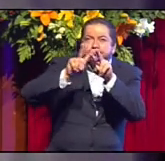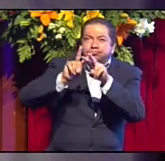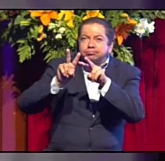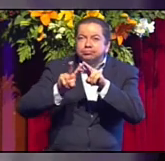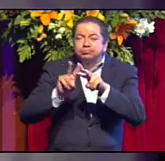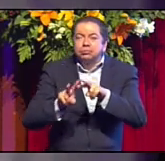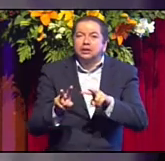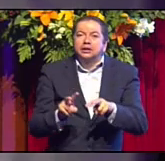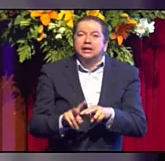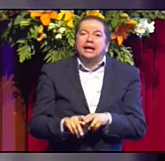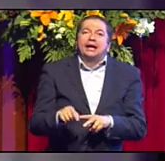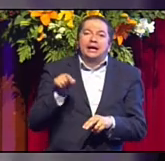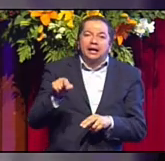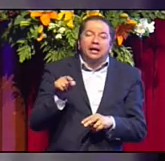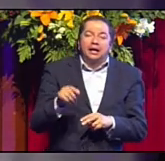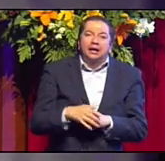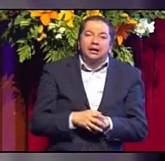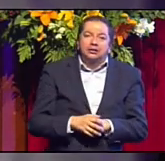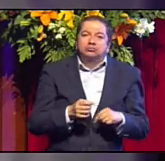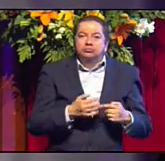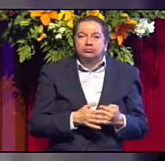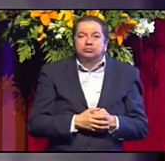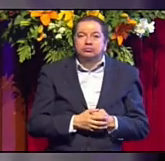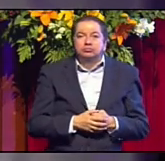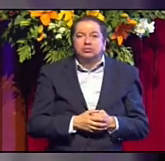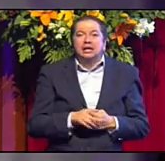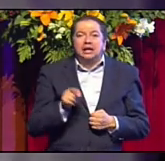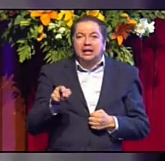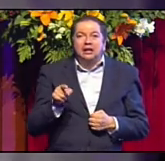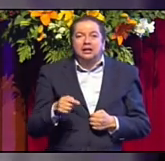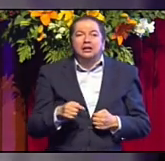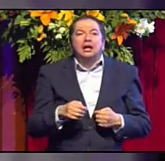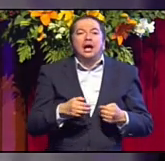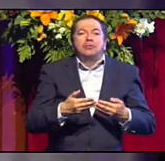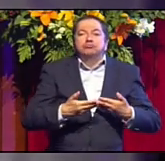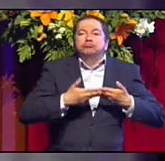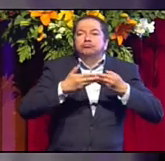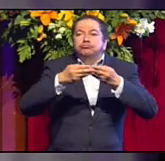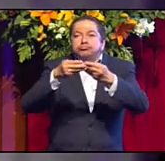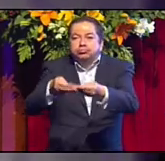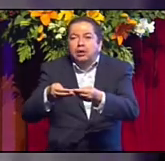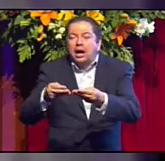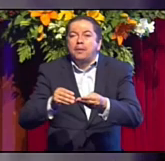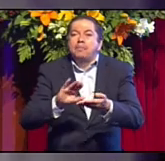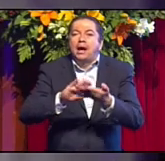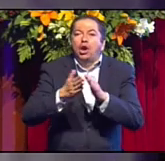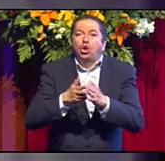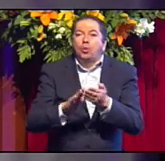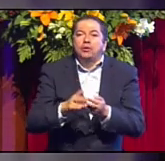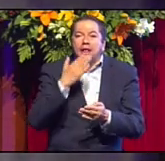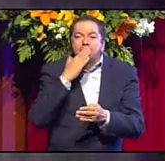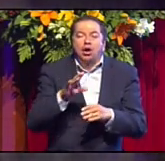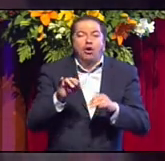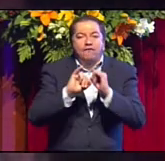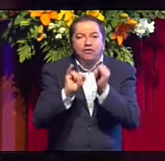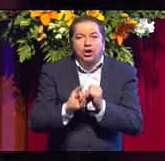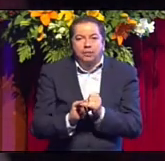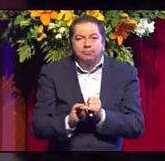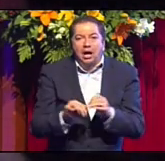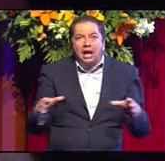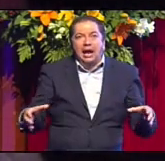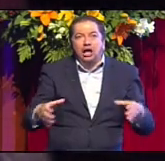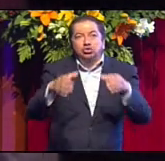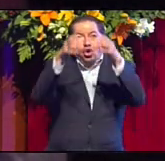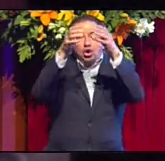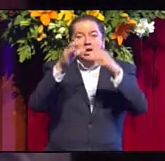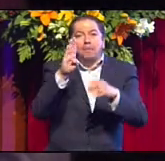obra, sino es un producto que se le entrega a la comunidad y que ojalá de la mejor forma. El Torre Bauer tiene larga vida. Yo